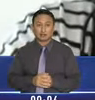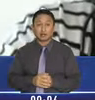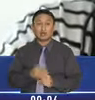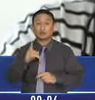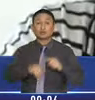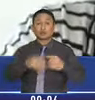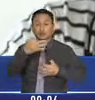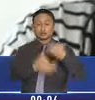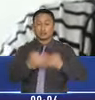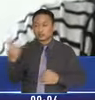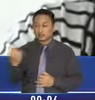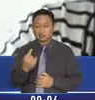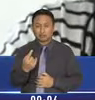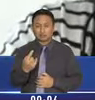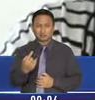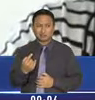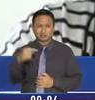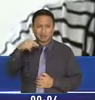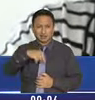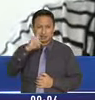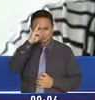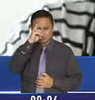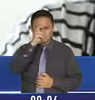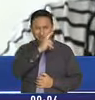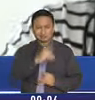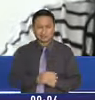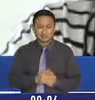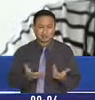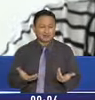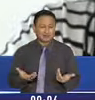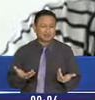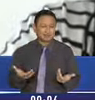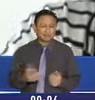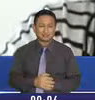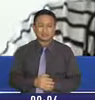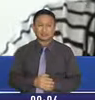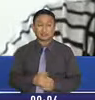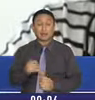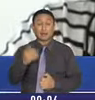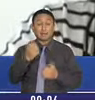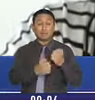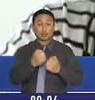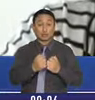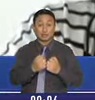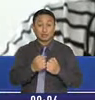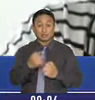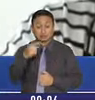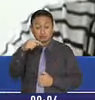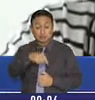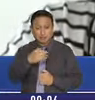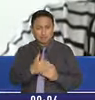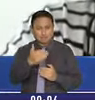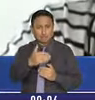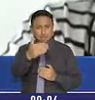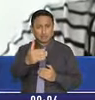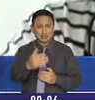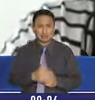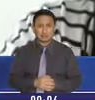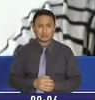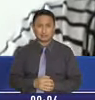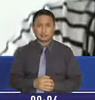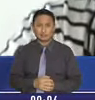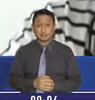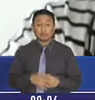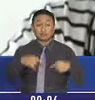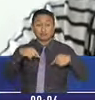enjuiciarlos por ausencia es algo bastante superfluo, de hecho. El problema y el nudo crítico va mucho más allá de eso. Si